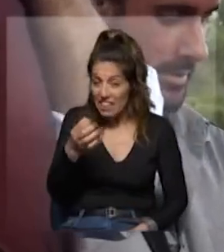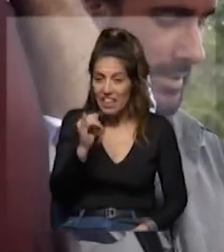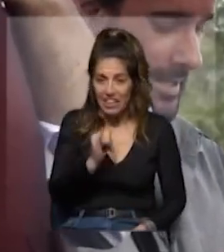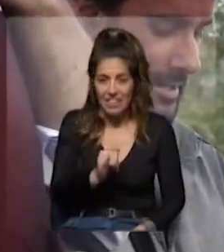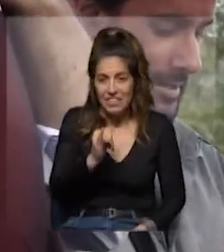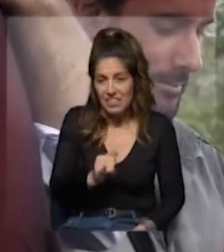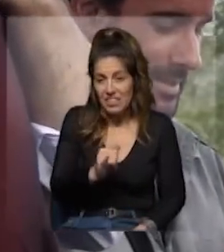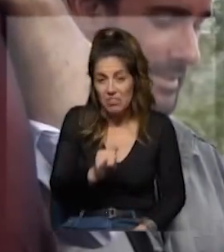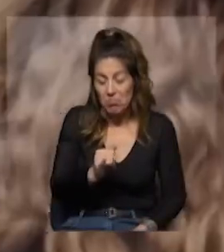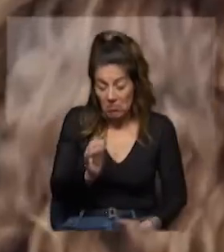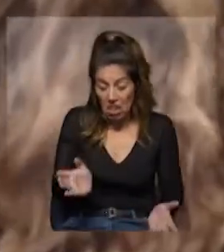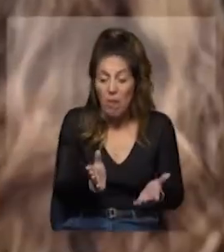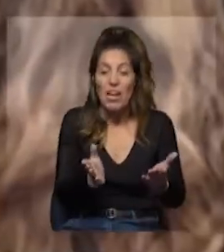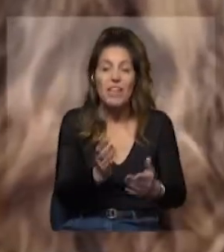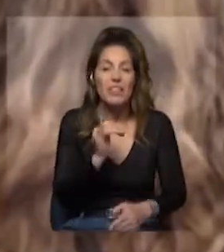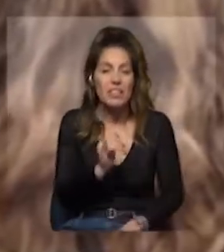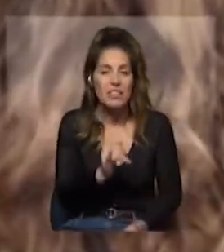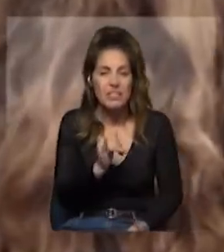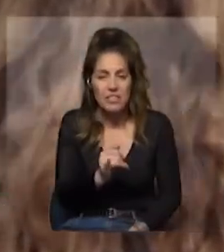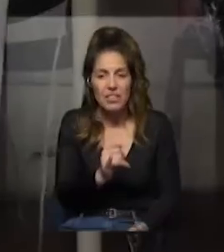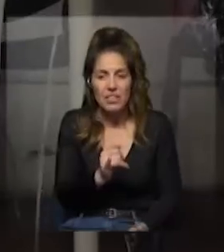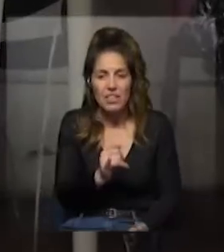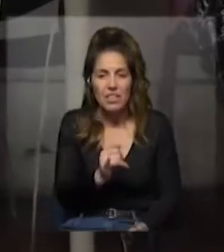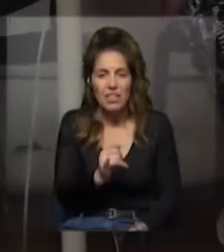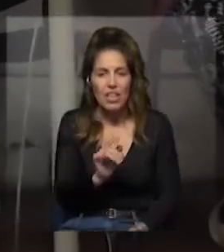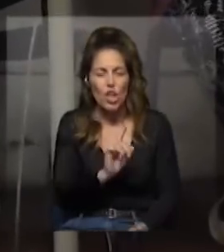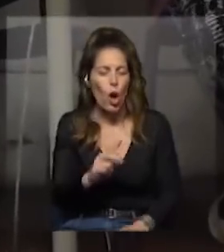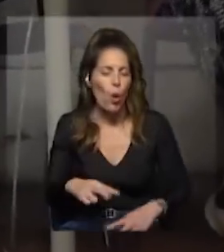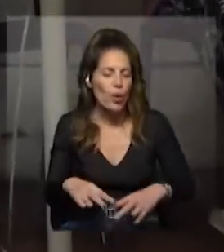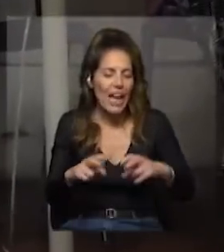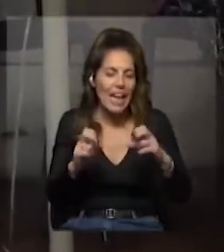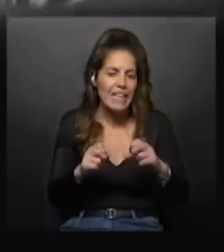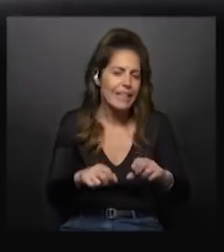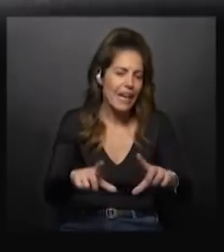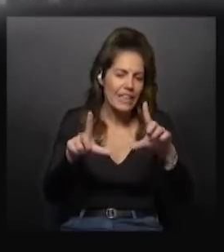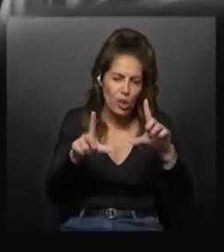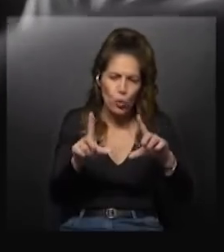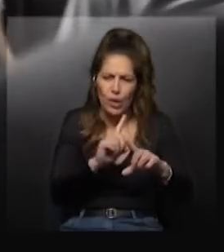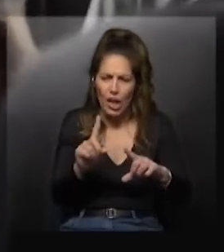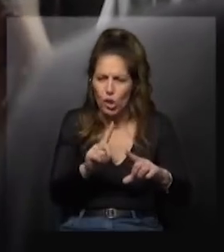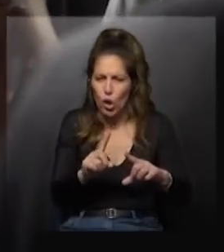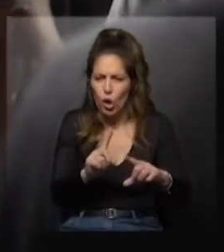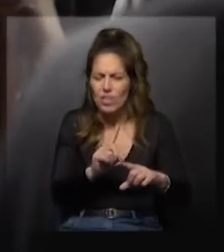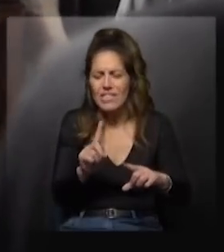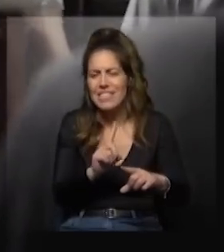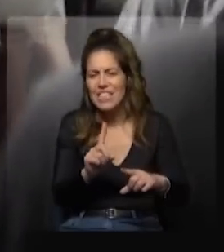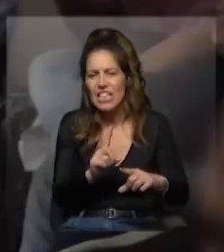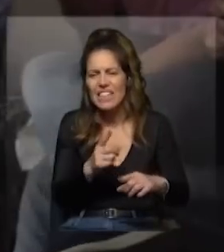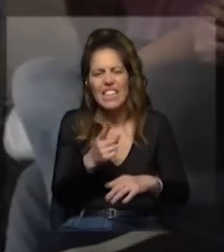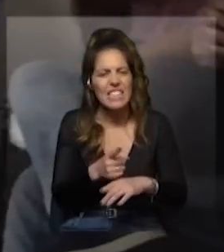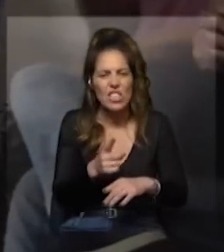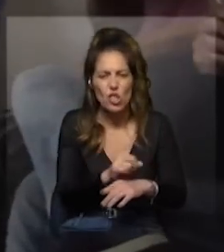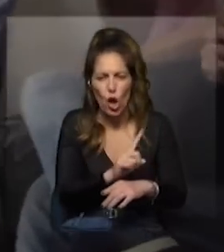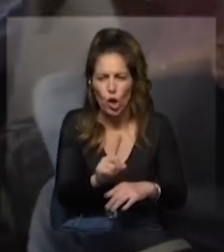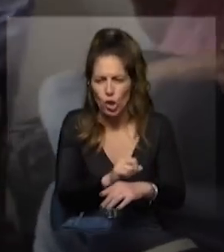que le diera que le diera un poco para adelante eh sin sin un análisis de candidaturas sin sin sin sin definición ni